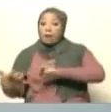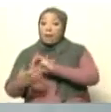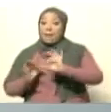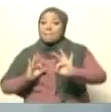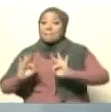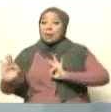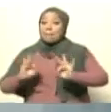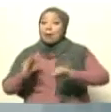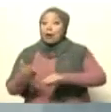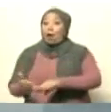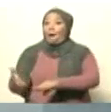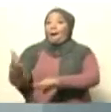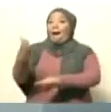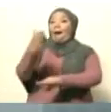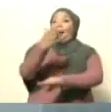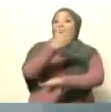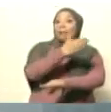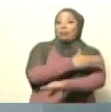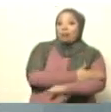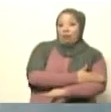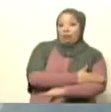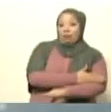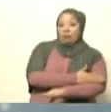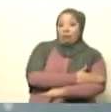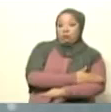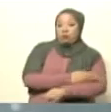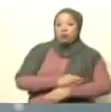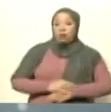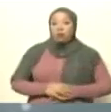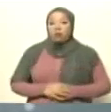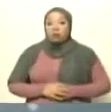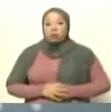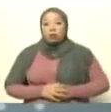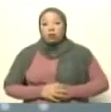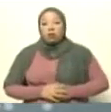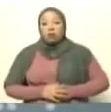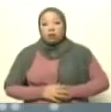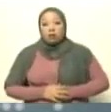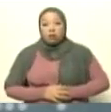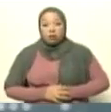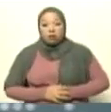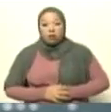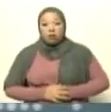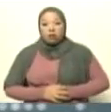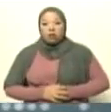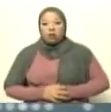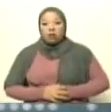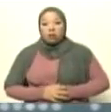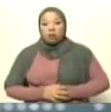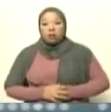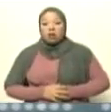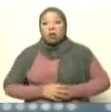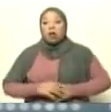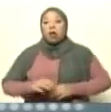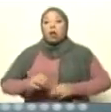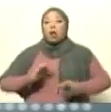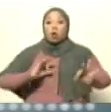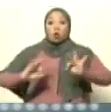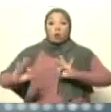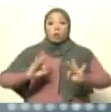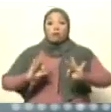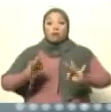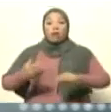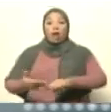por la derecha, conjuntamente con los medios de comunicación, dirigido por Estados Unidos. Nos preparamos para lo que venía. El